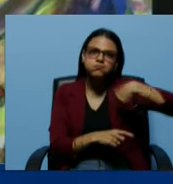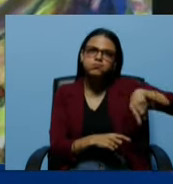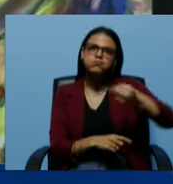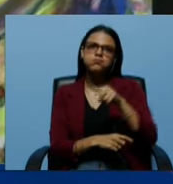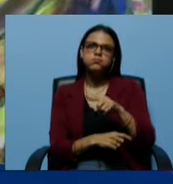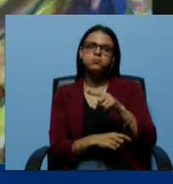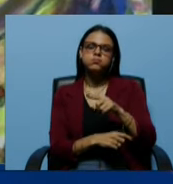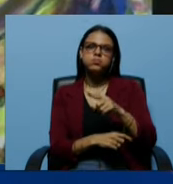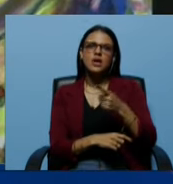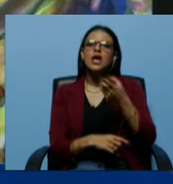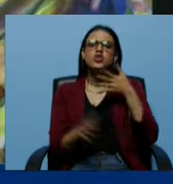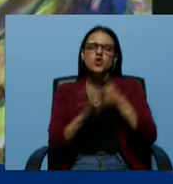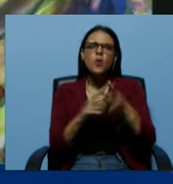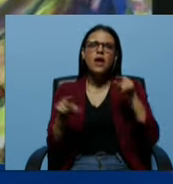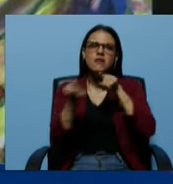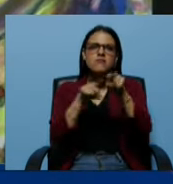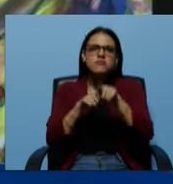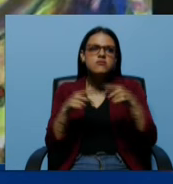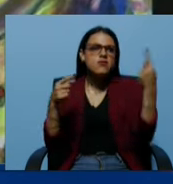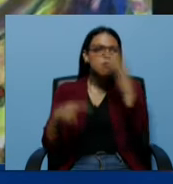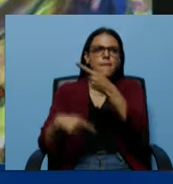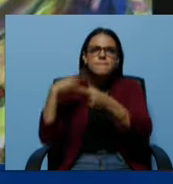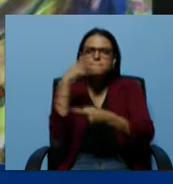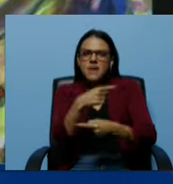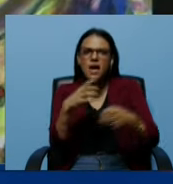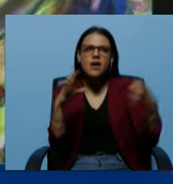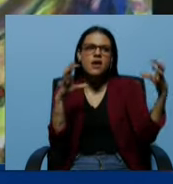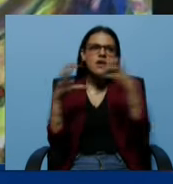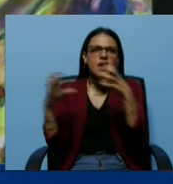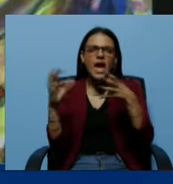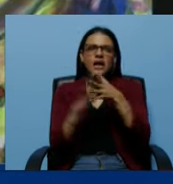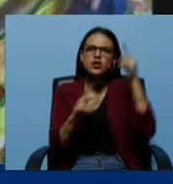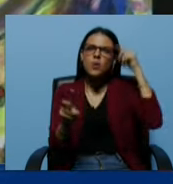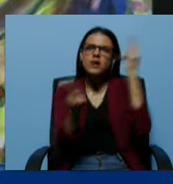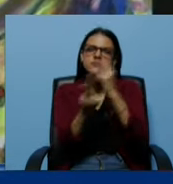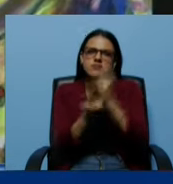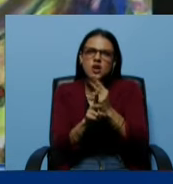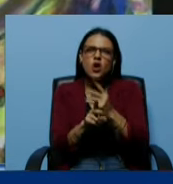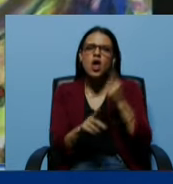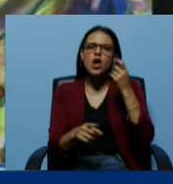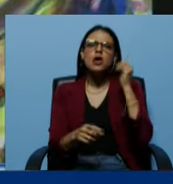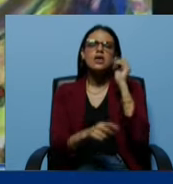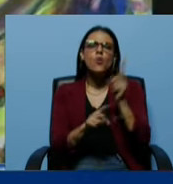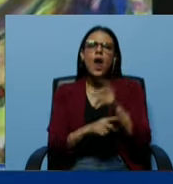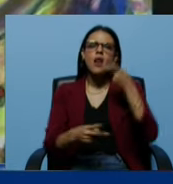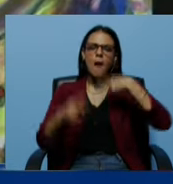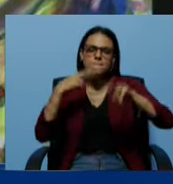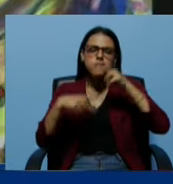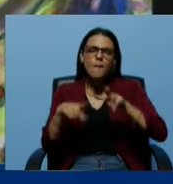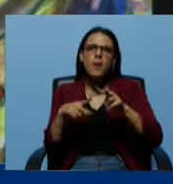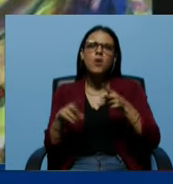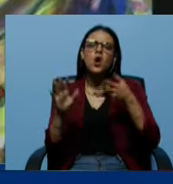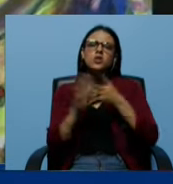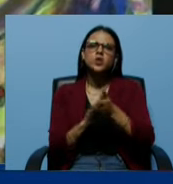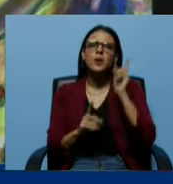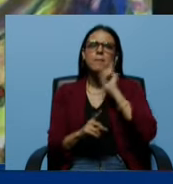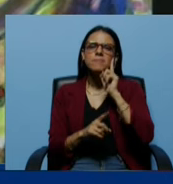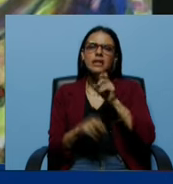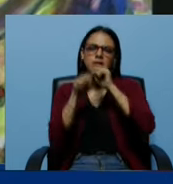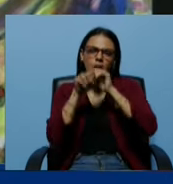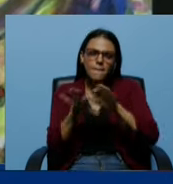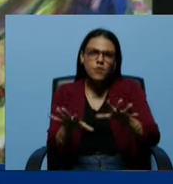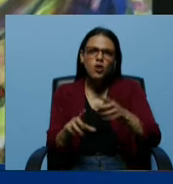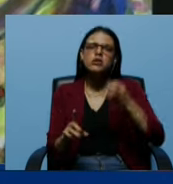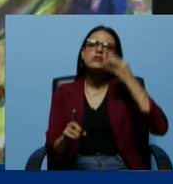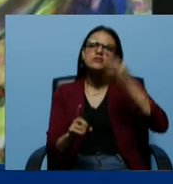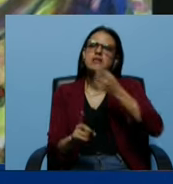Las intrigas, las guerras psicológicas, las campañas sucias, siempre